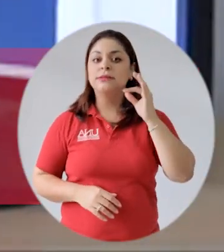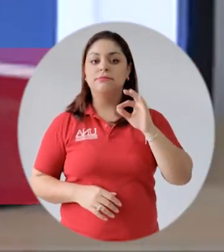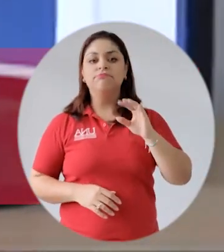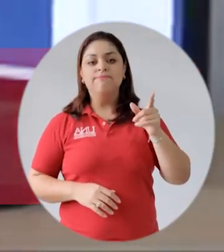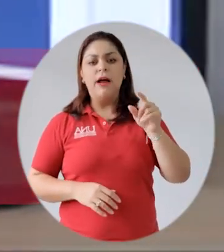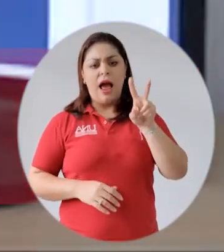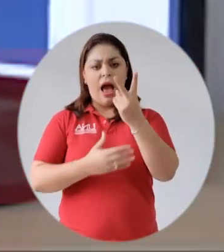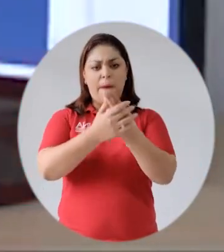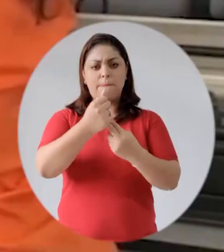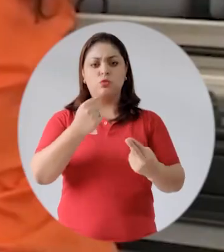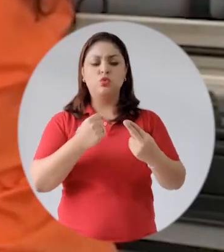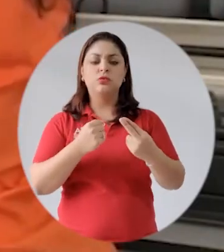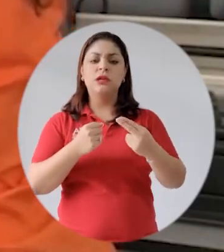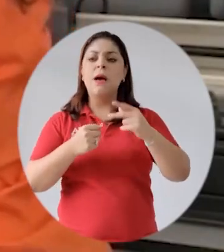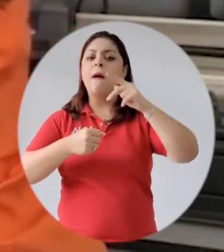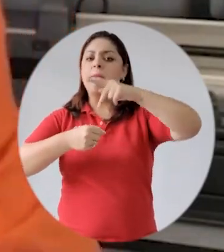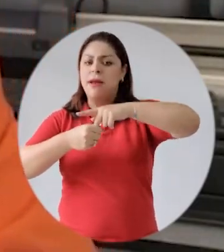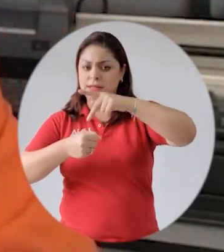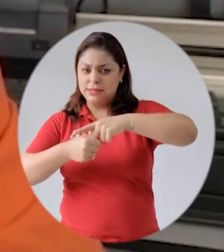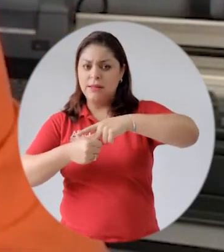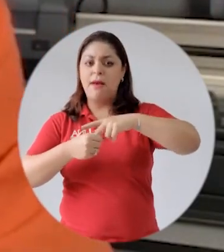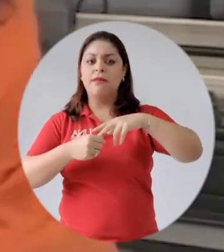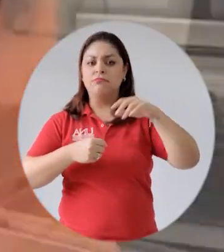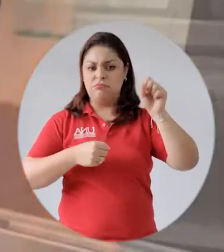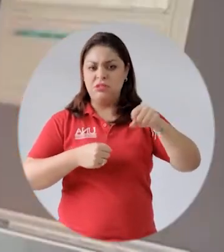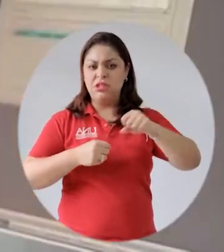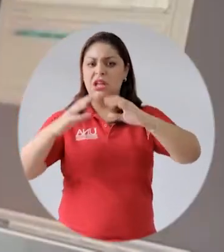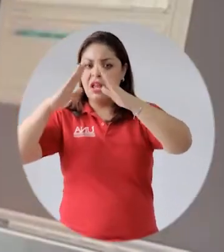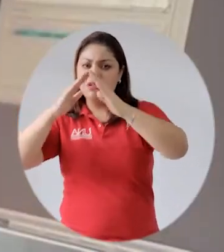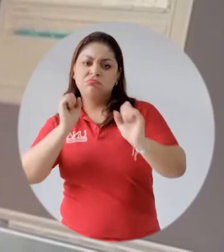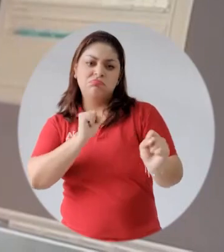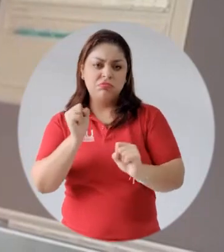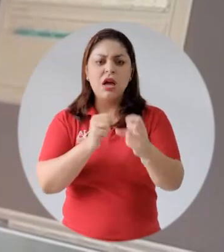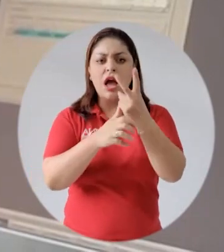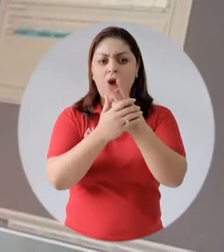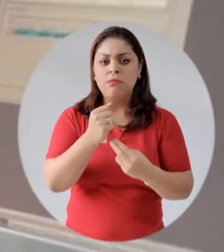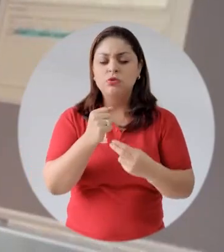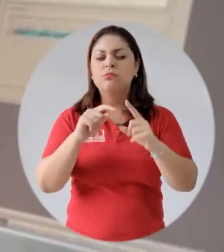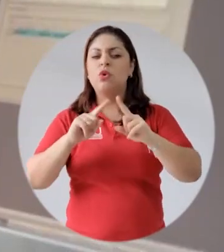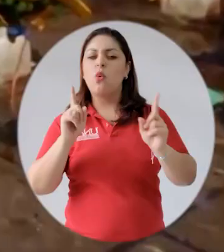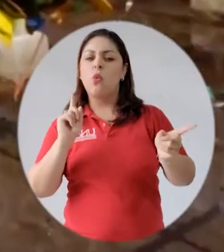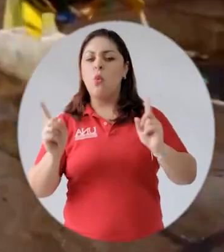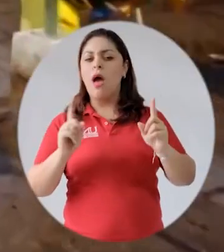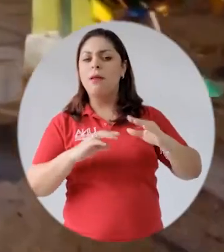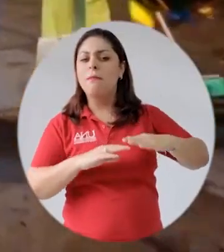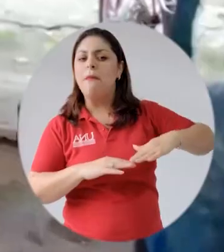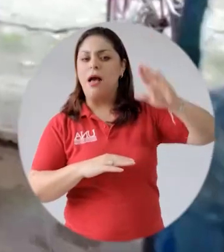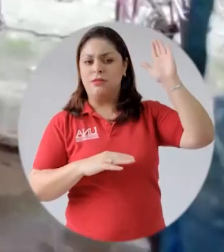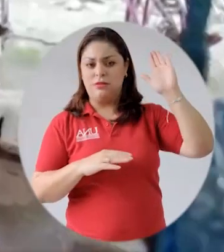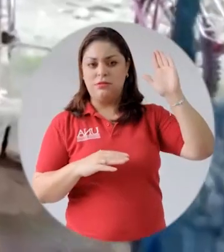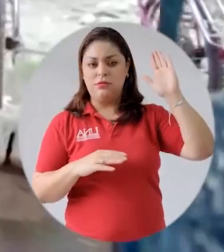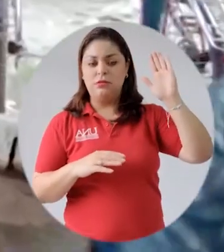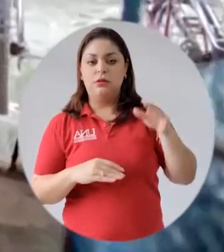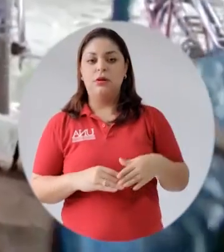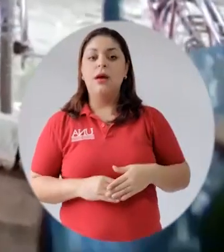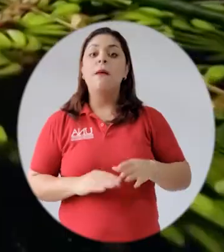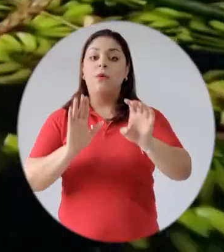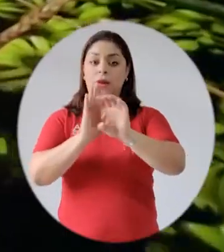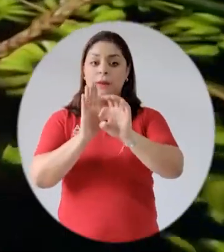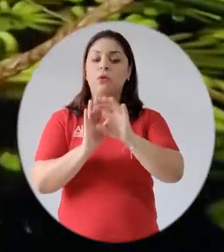aquellas personas que forman parte del mercado de trabajo, ¿verdad? Que tienen un trabajo remunerado, le sumamos la jornada de